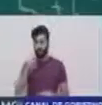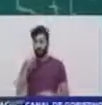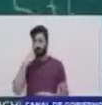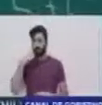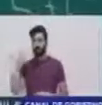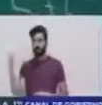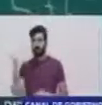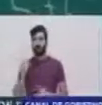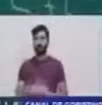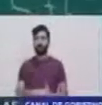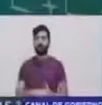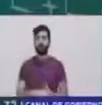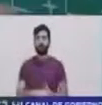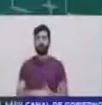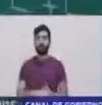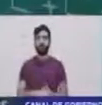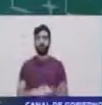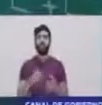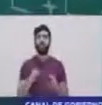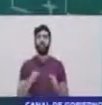2 centímetros.